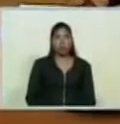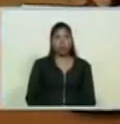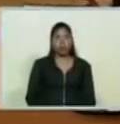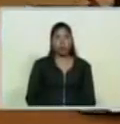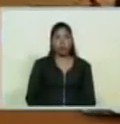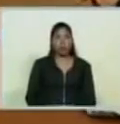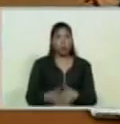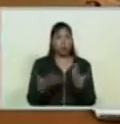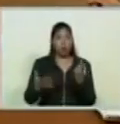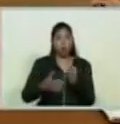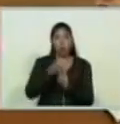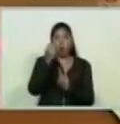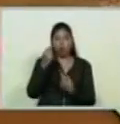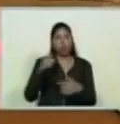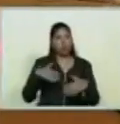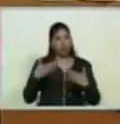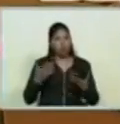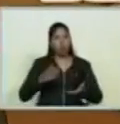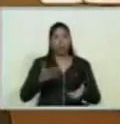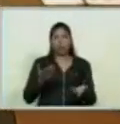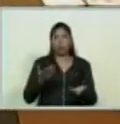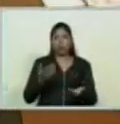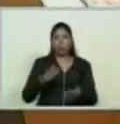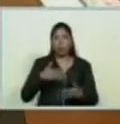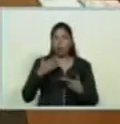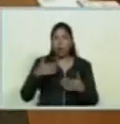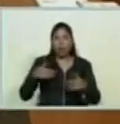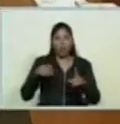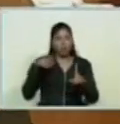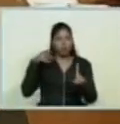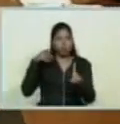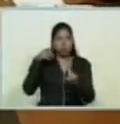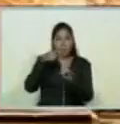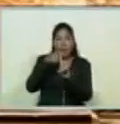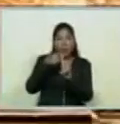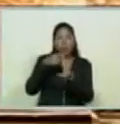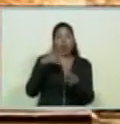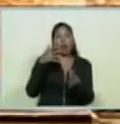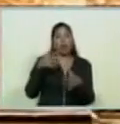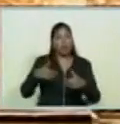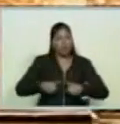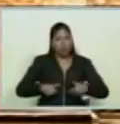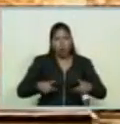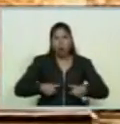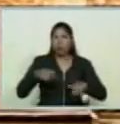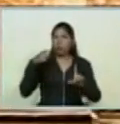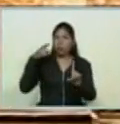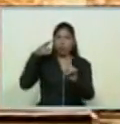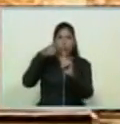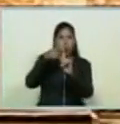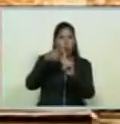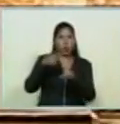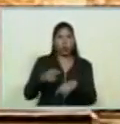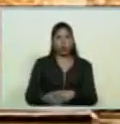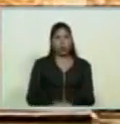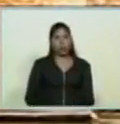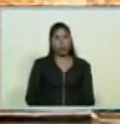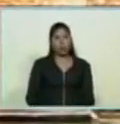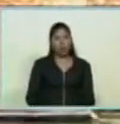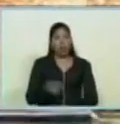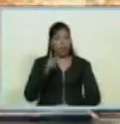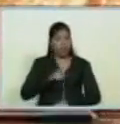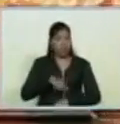Para que nos demos cuenta que somos capaces de lograr grandes metas con gran esfuerzo en tiempo